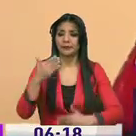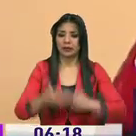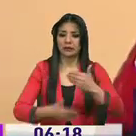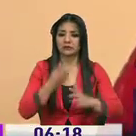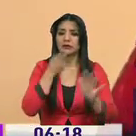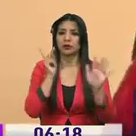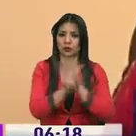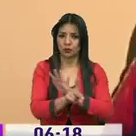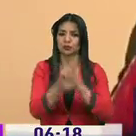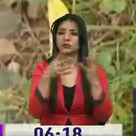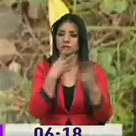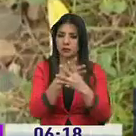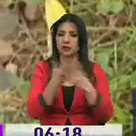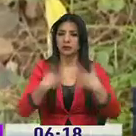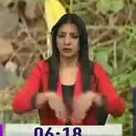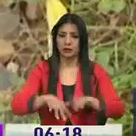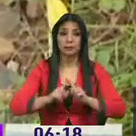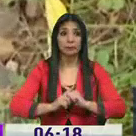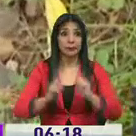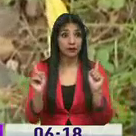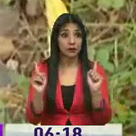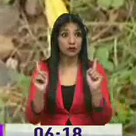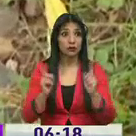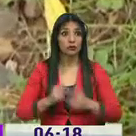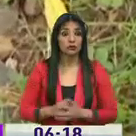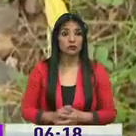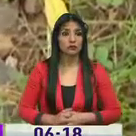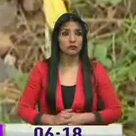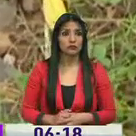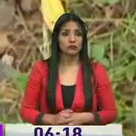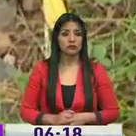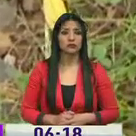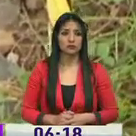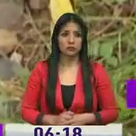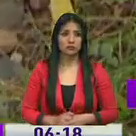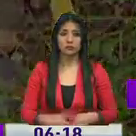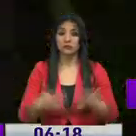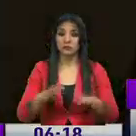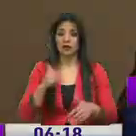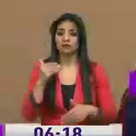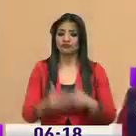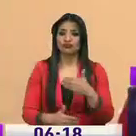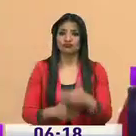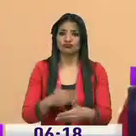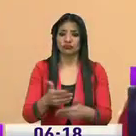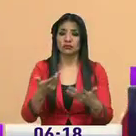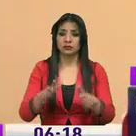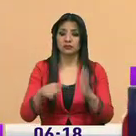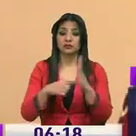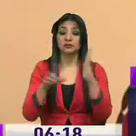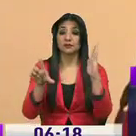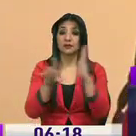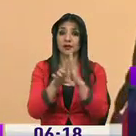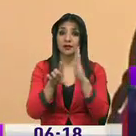Se va a iniciar un proceso penal, pero de conformidad y con los procedimientos establecidos en el Código